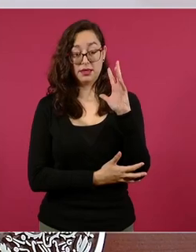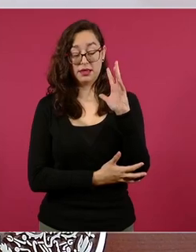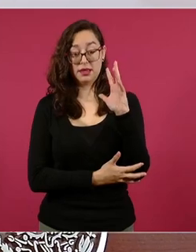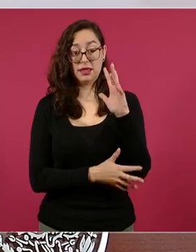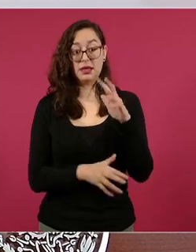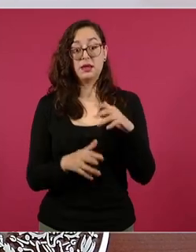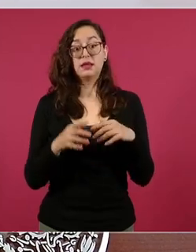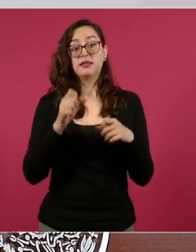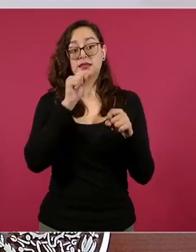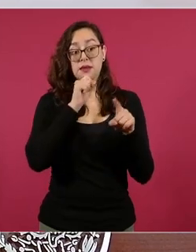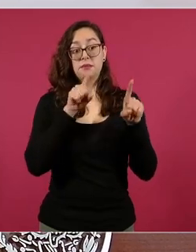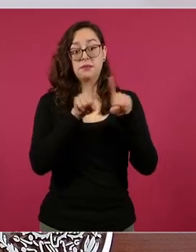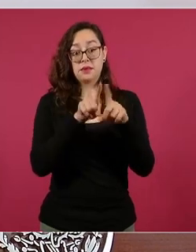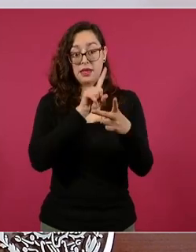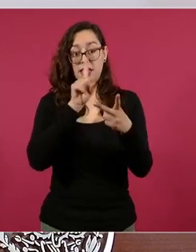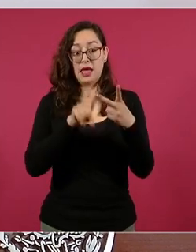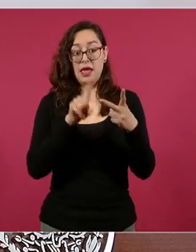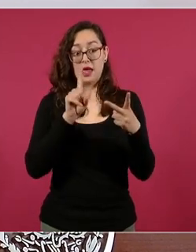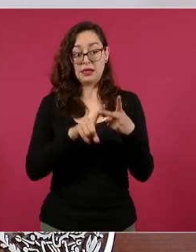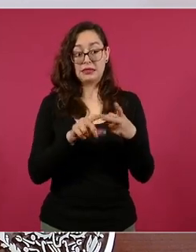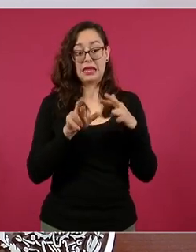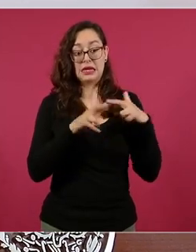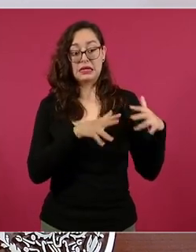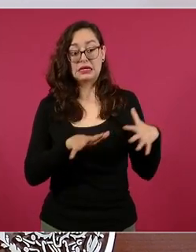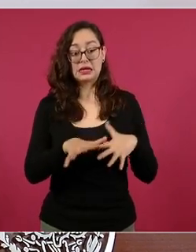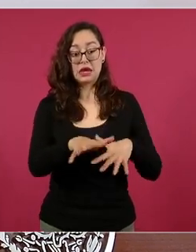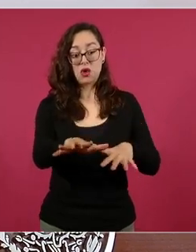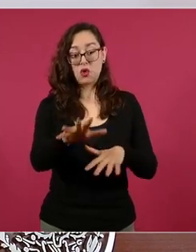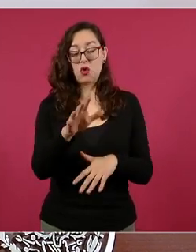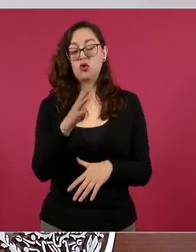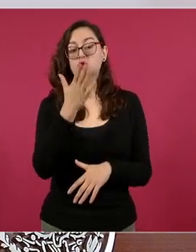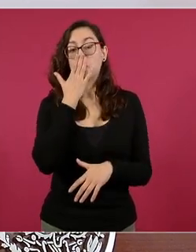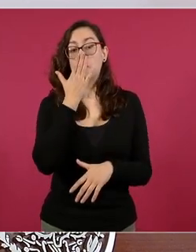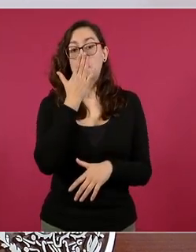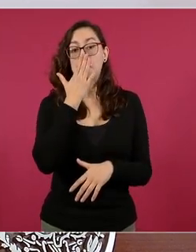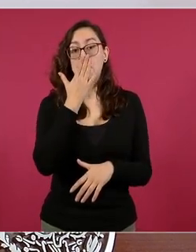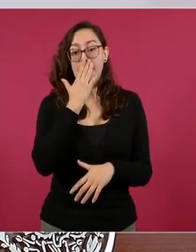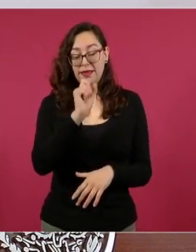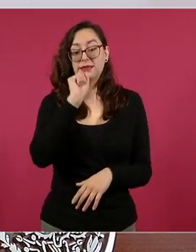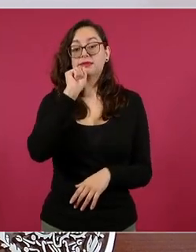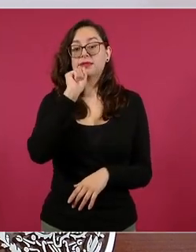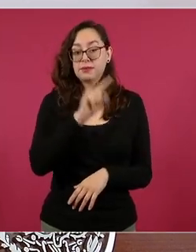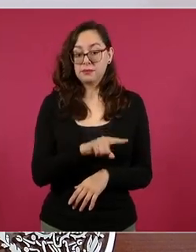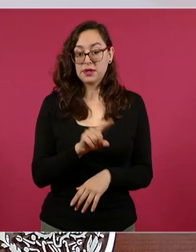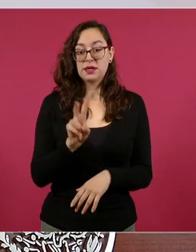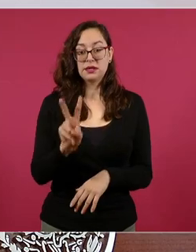río Sonora también se va a tratar, que aquí lo plantearon un